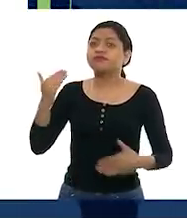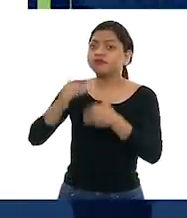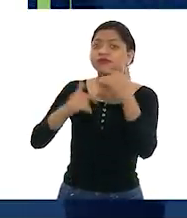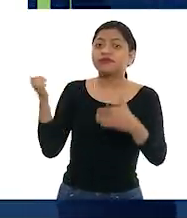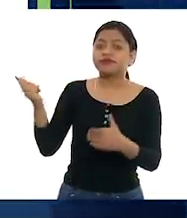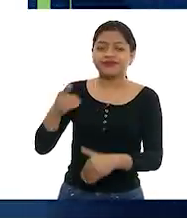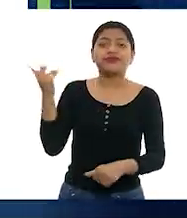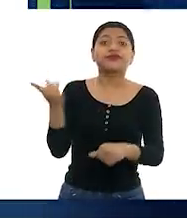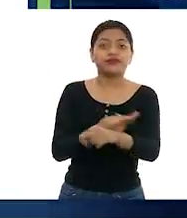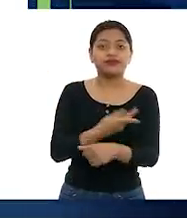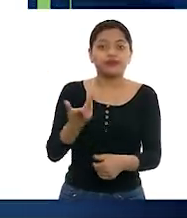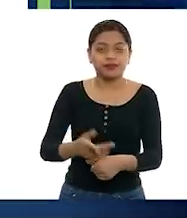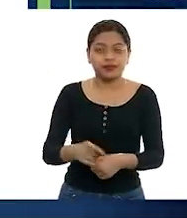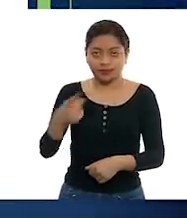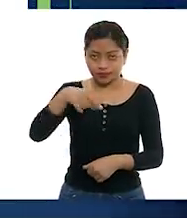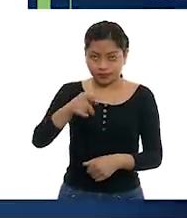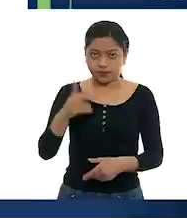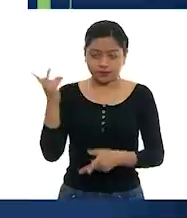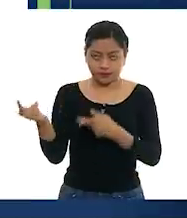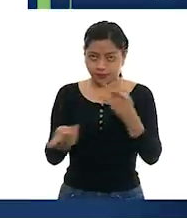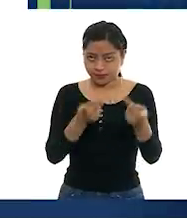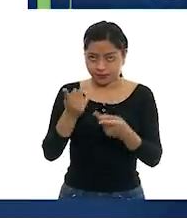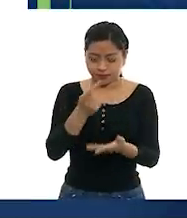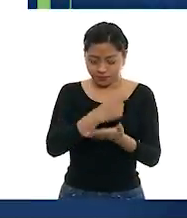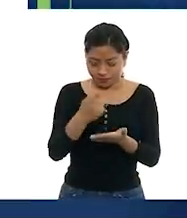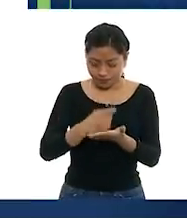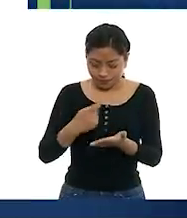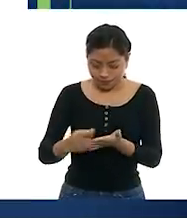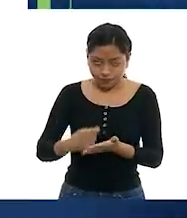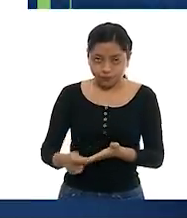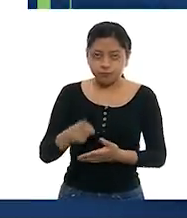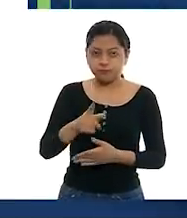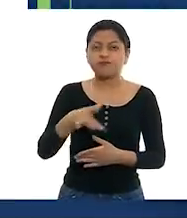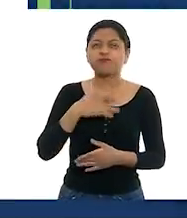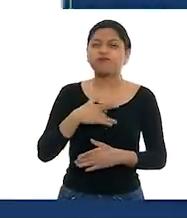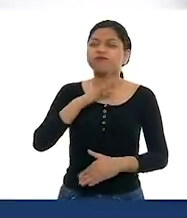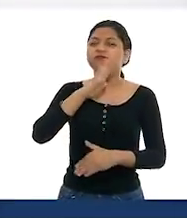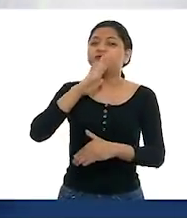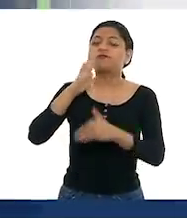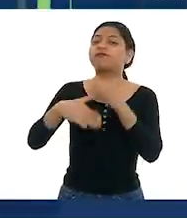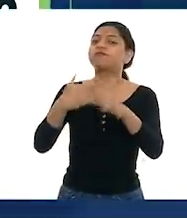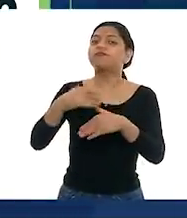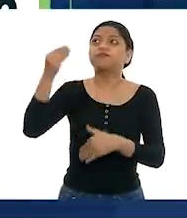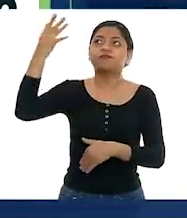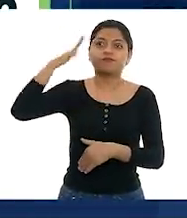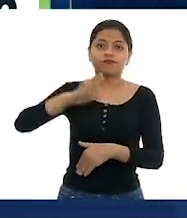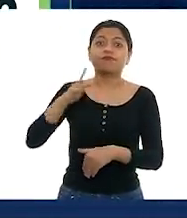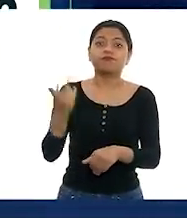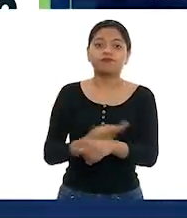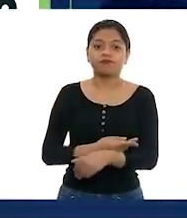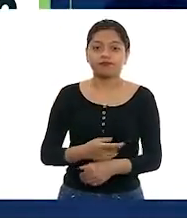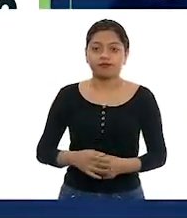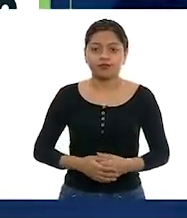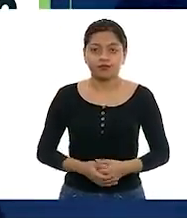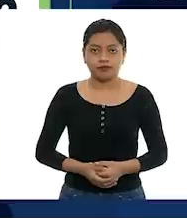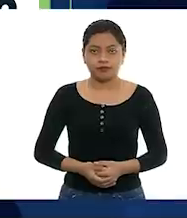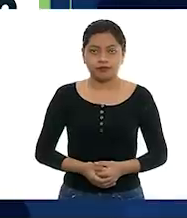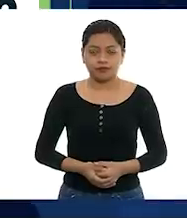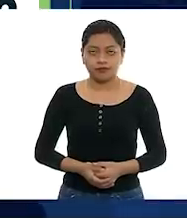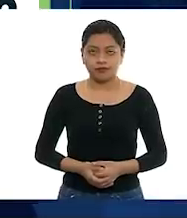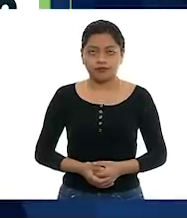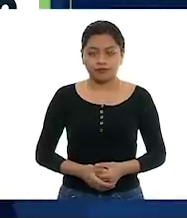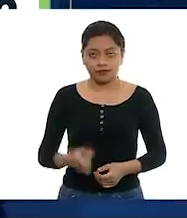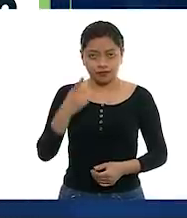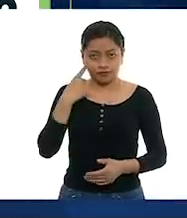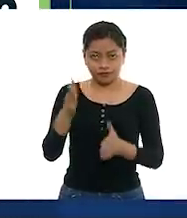sucederá. Contesten la siguiente pregunta y anoten sus predicciones. ¿Cómo explicas lo que puede suceder con los